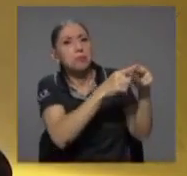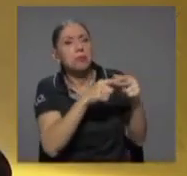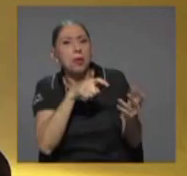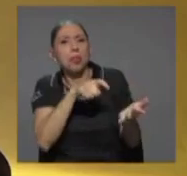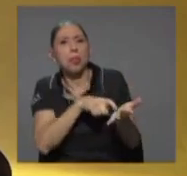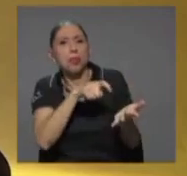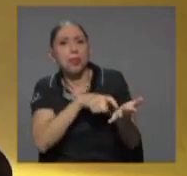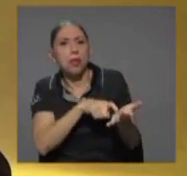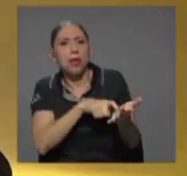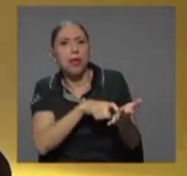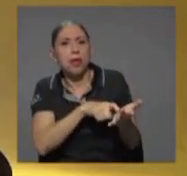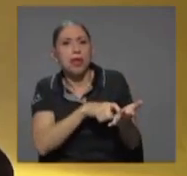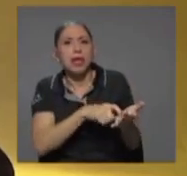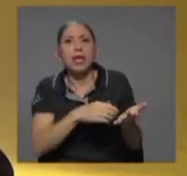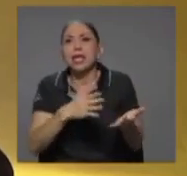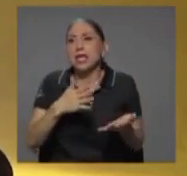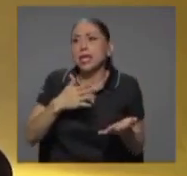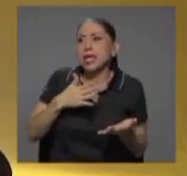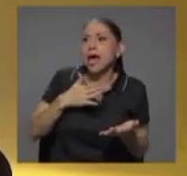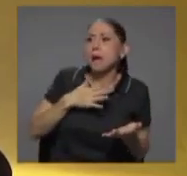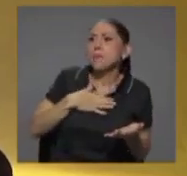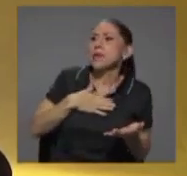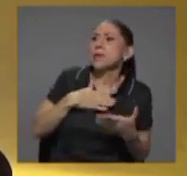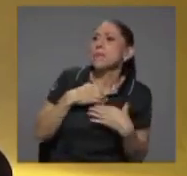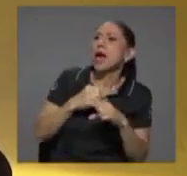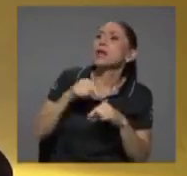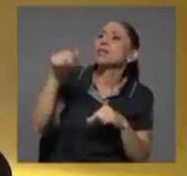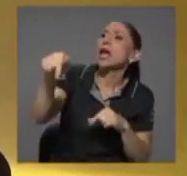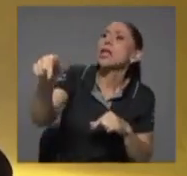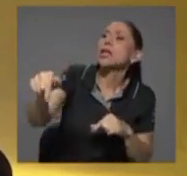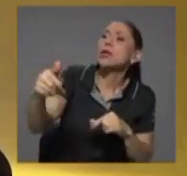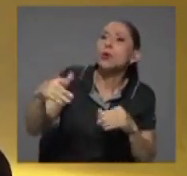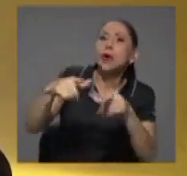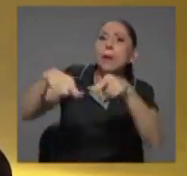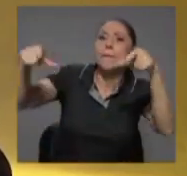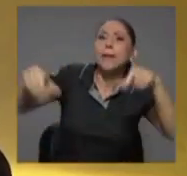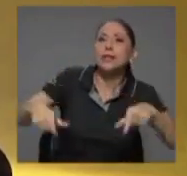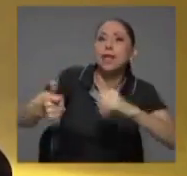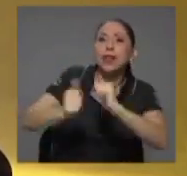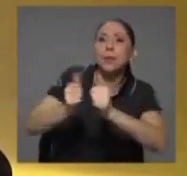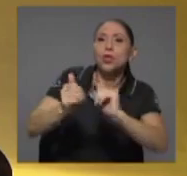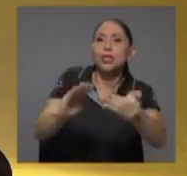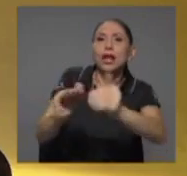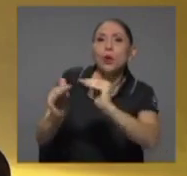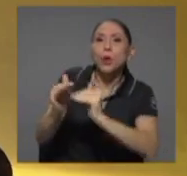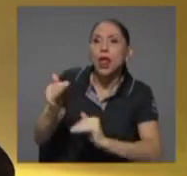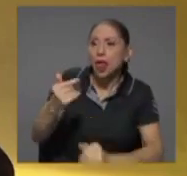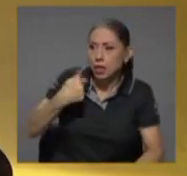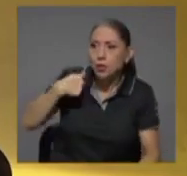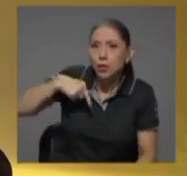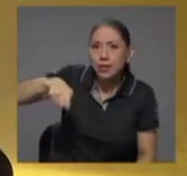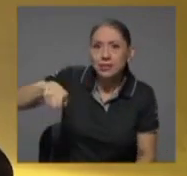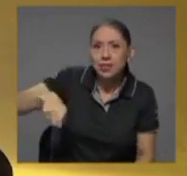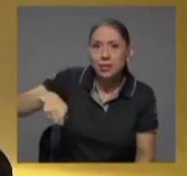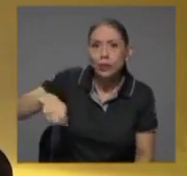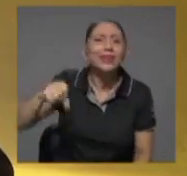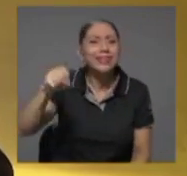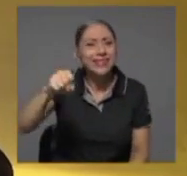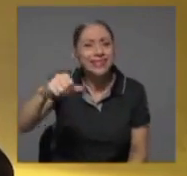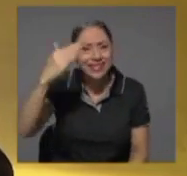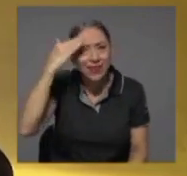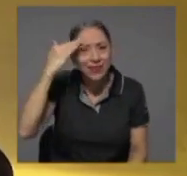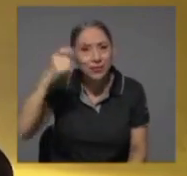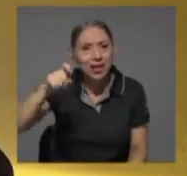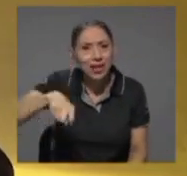la plaza de deportes que mi comunidad necesita? Y sí la necesita. Bueno, el problema es de dónde tela si